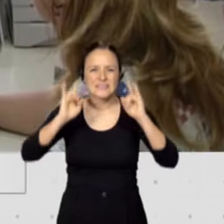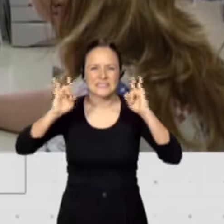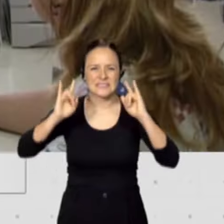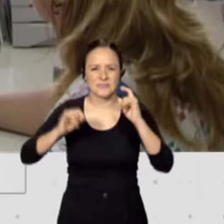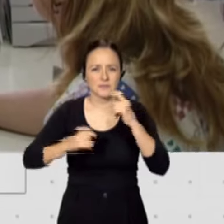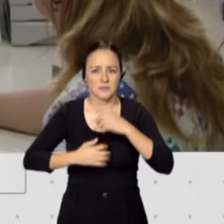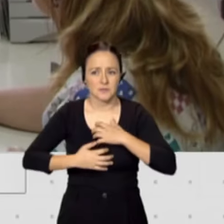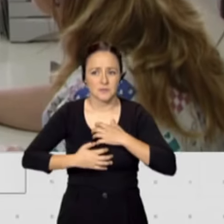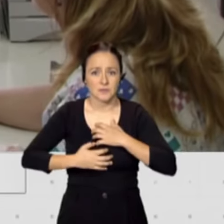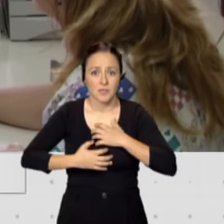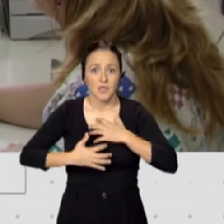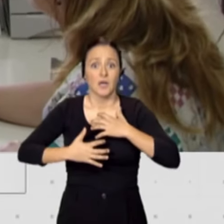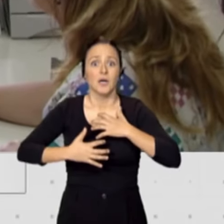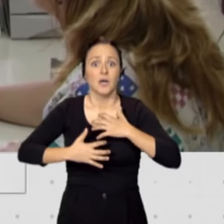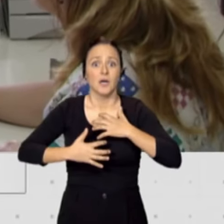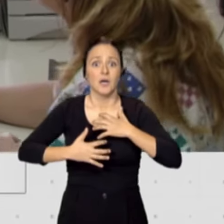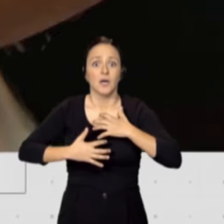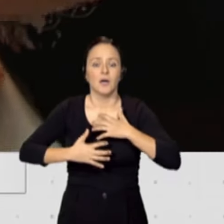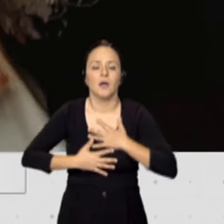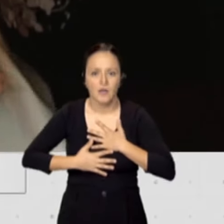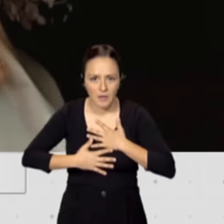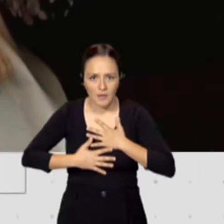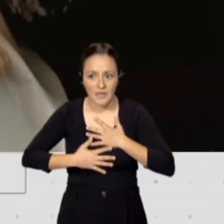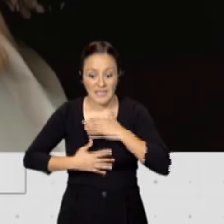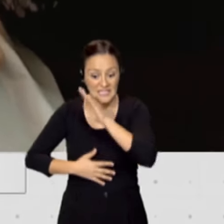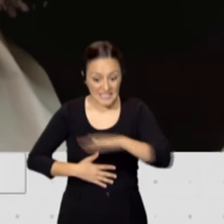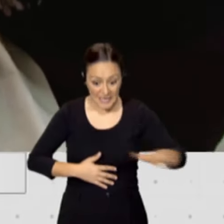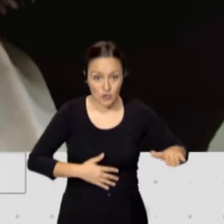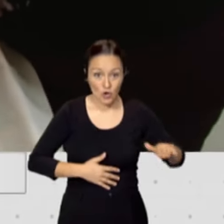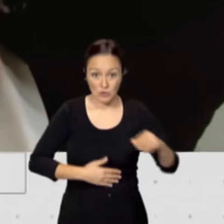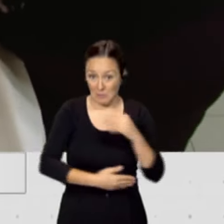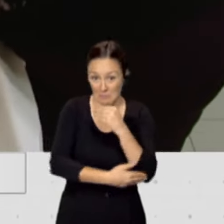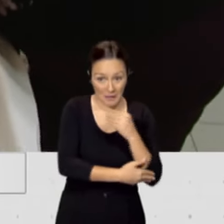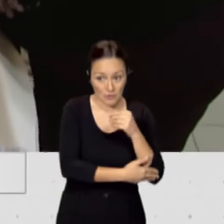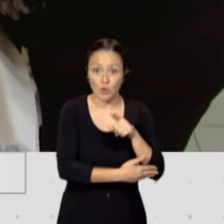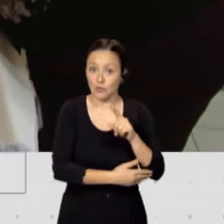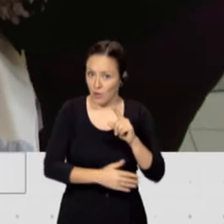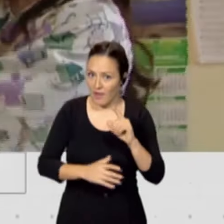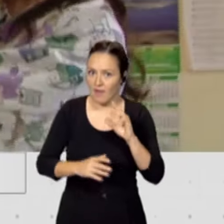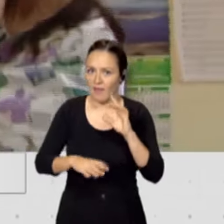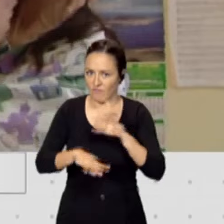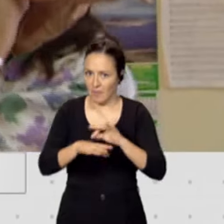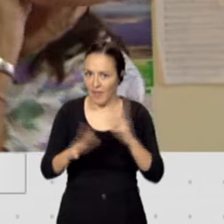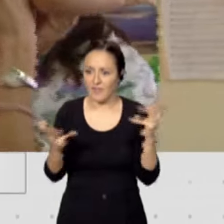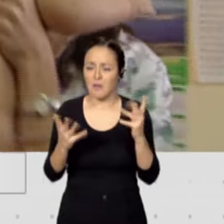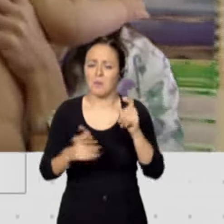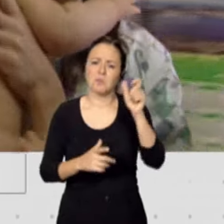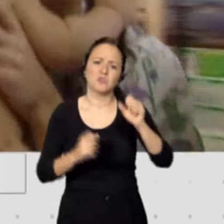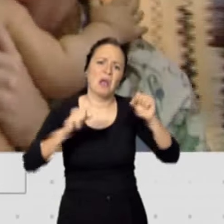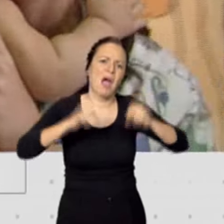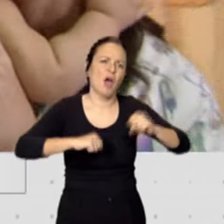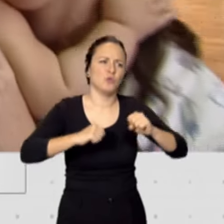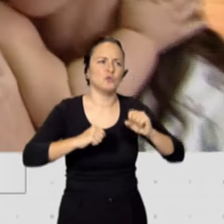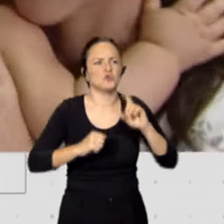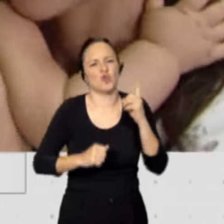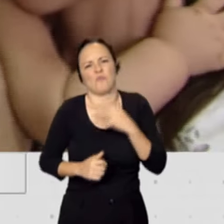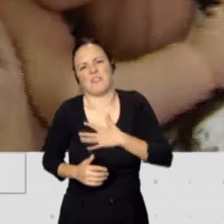en apnea y la la aterina en niños chiquititos es una enfermedad grave en adultos es una enfermedad incómoda